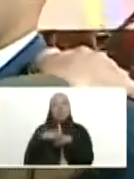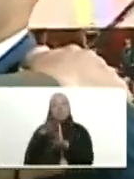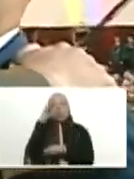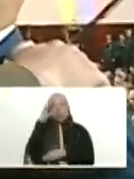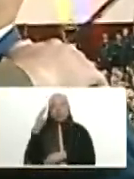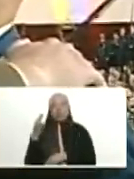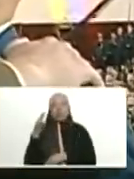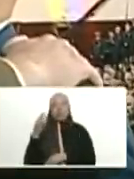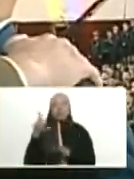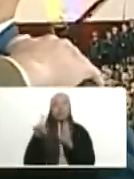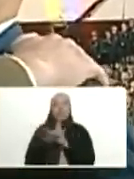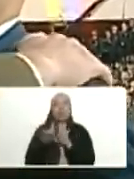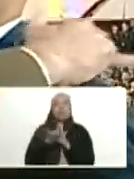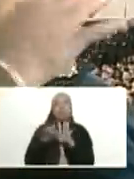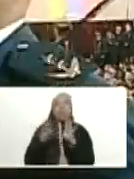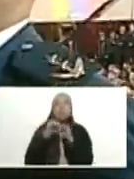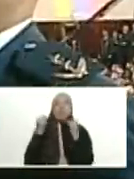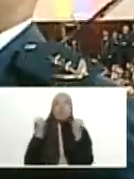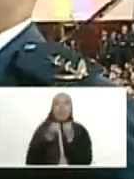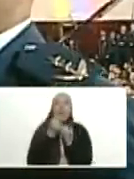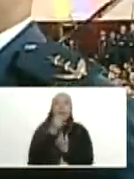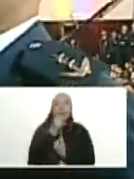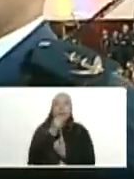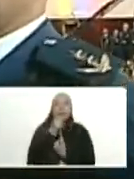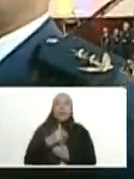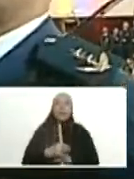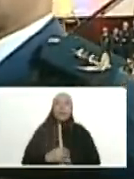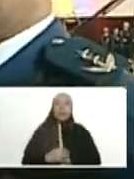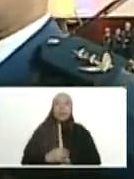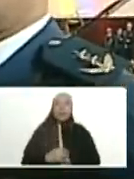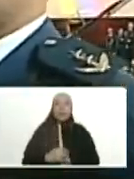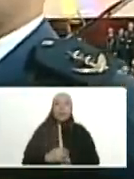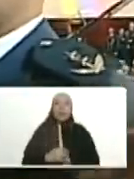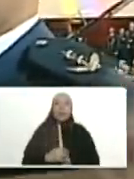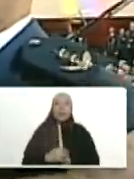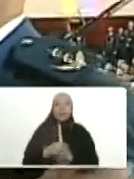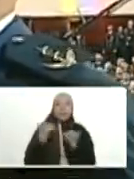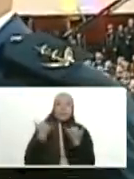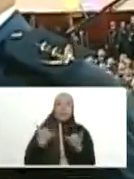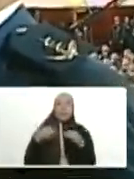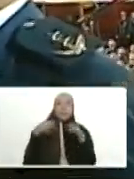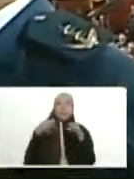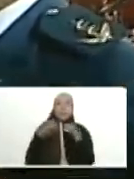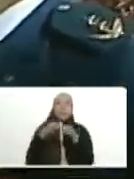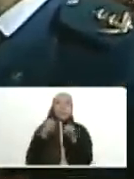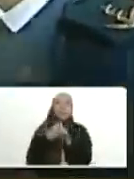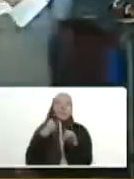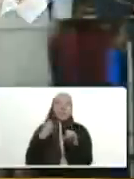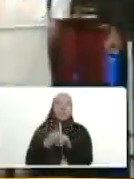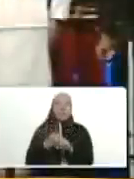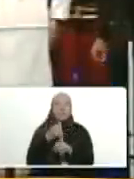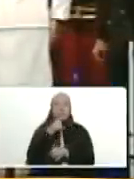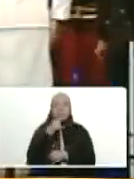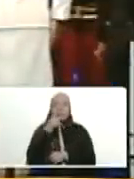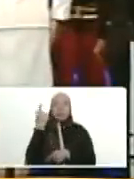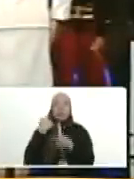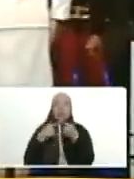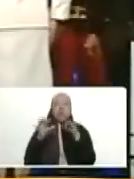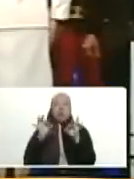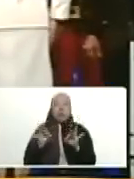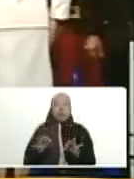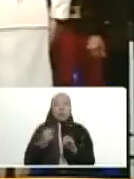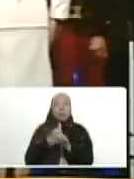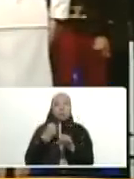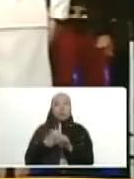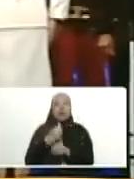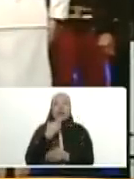Nacional, la Ley Orgánica de la Fuerza Armada Nacional Bolivariana señala también el funcionamiento de la Guardia de Honor Presidencial de nuestro